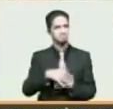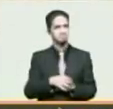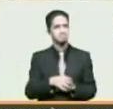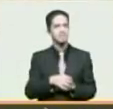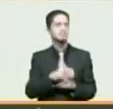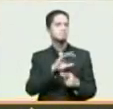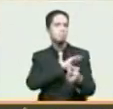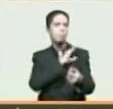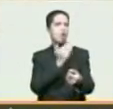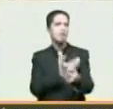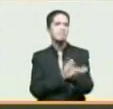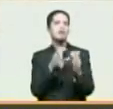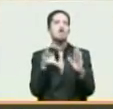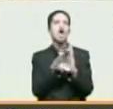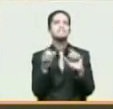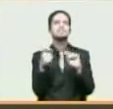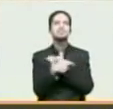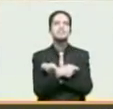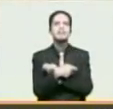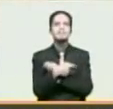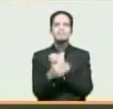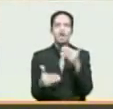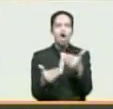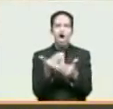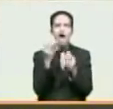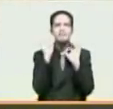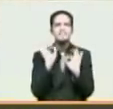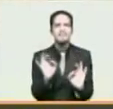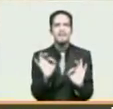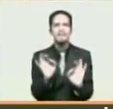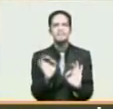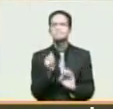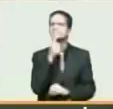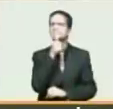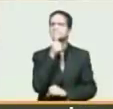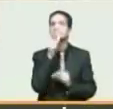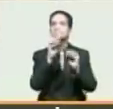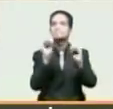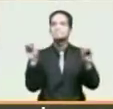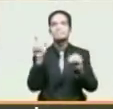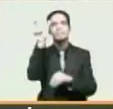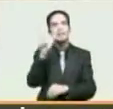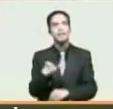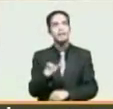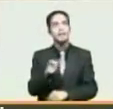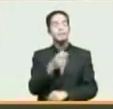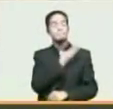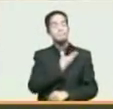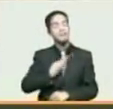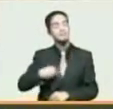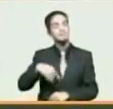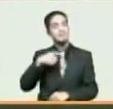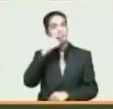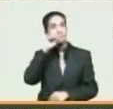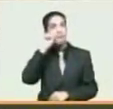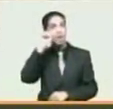constituyente originario. Lo convocó el compañero presidente Nicolás Maduro, dándole cumplimiento a esta